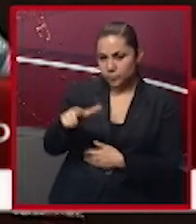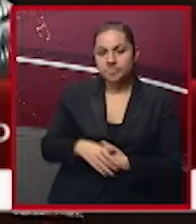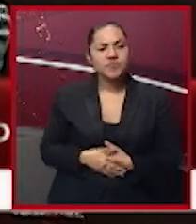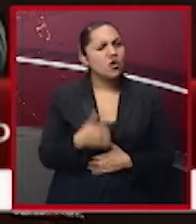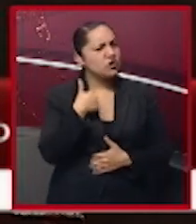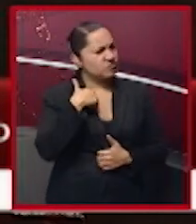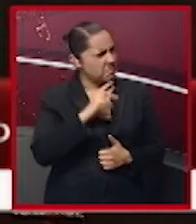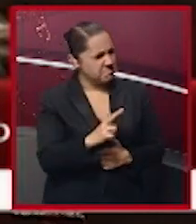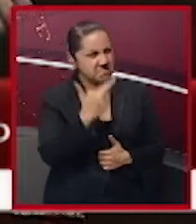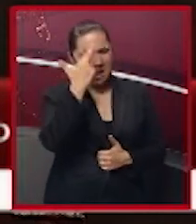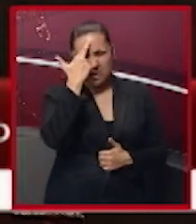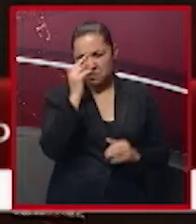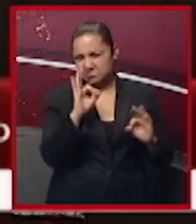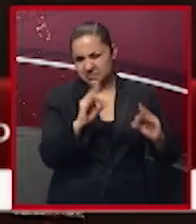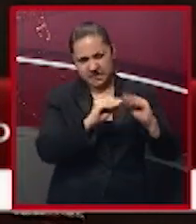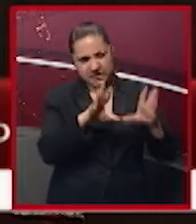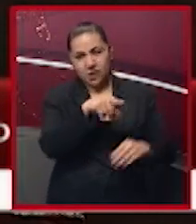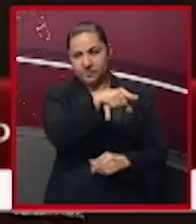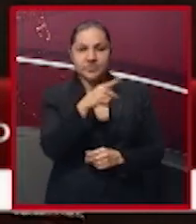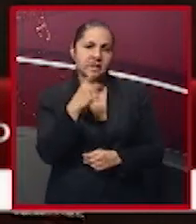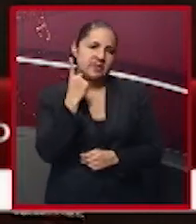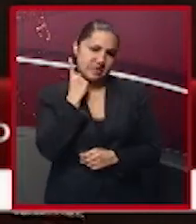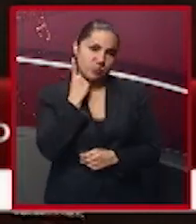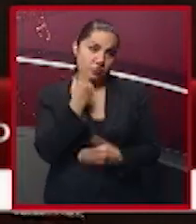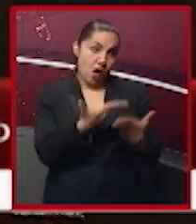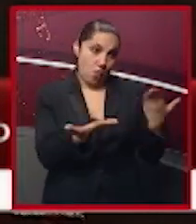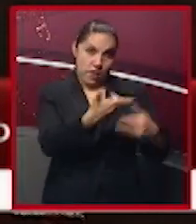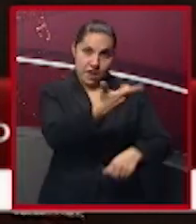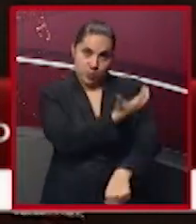es nuestro compañero diputado Miranda,